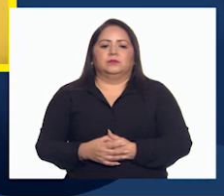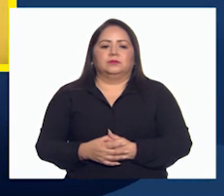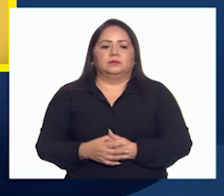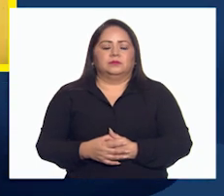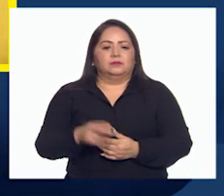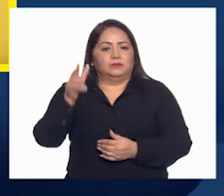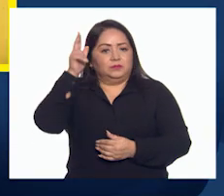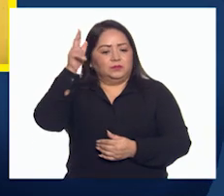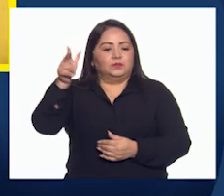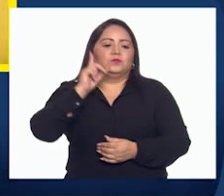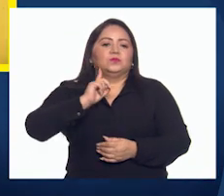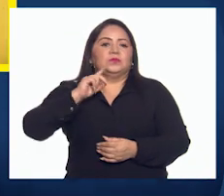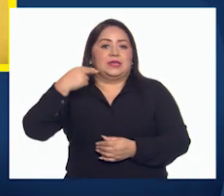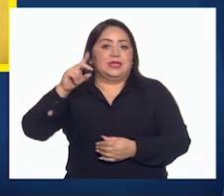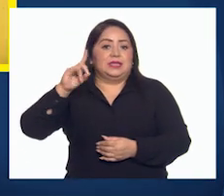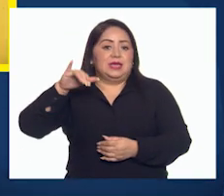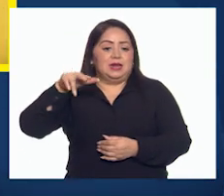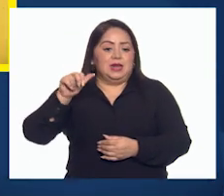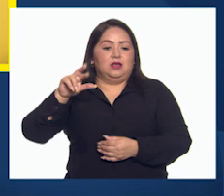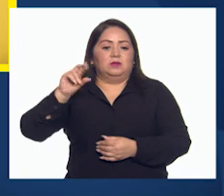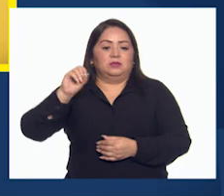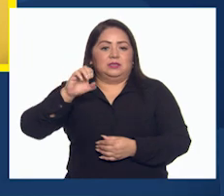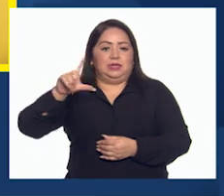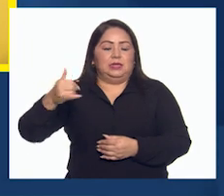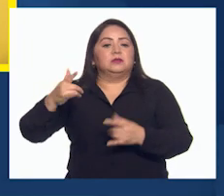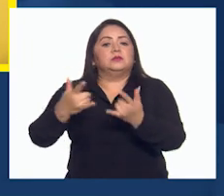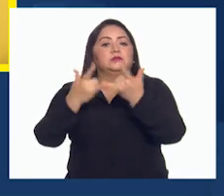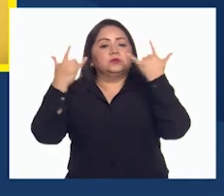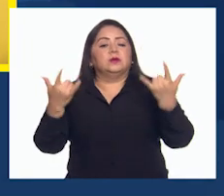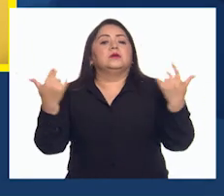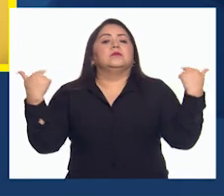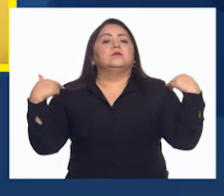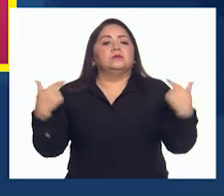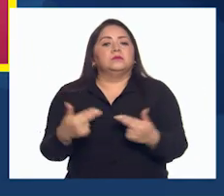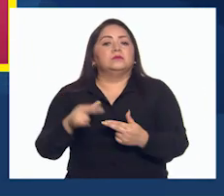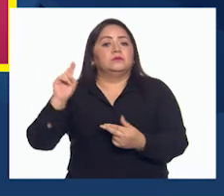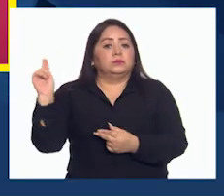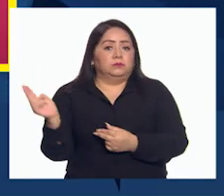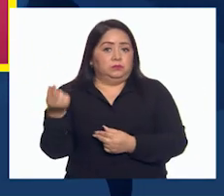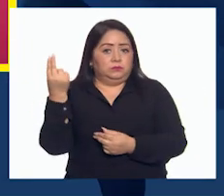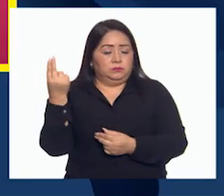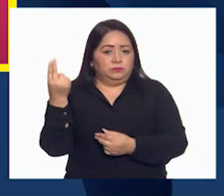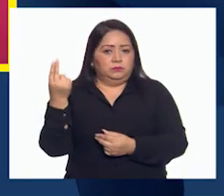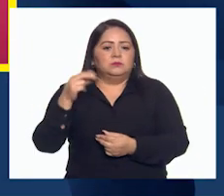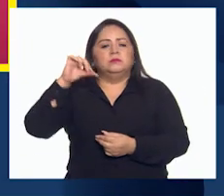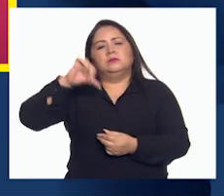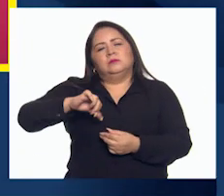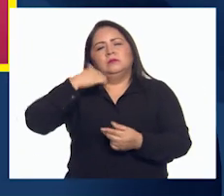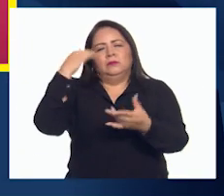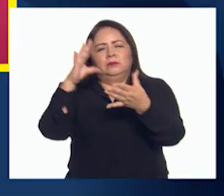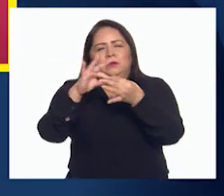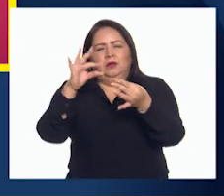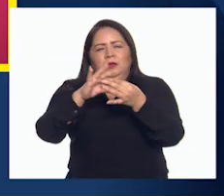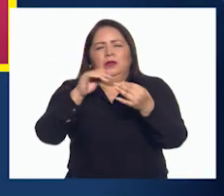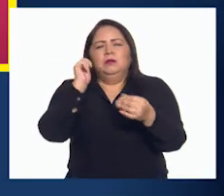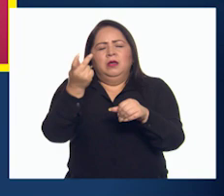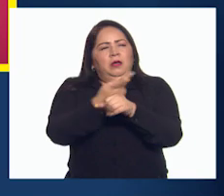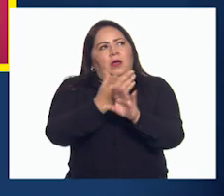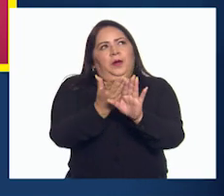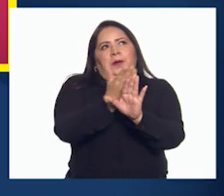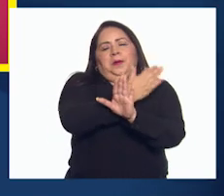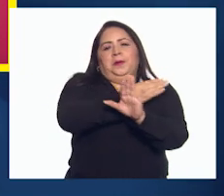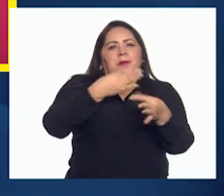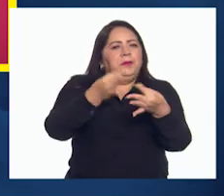Hola, soy Diana Rosselli, soy historiadora y profesora en la UNAM. Hoy quiero hablarte de uno de los acontecimientos